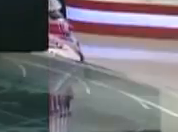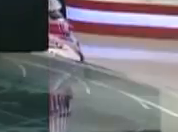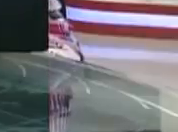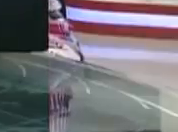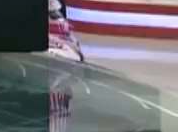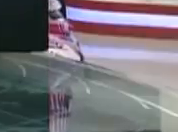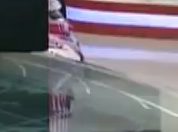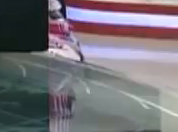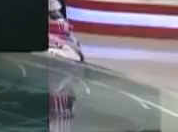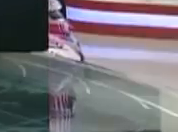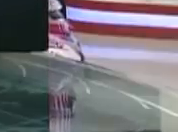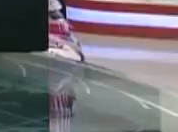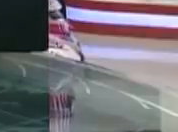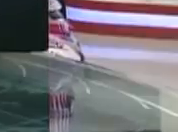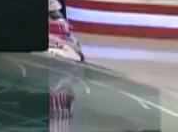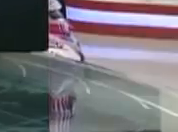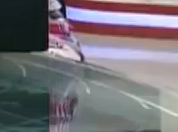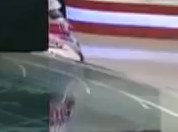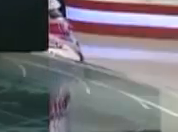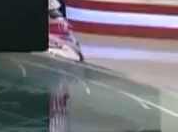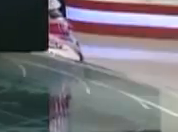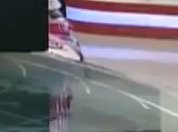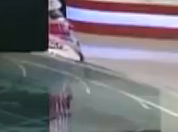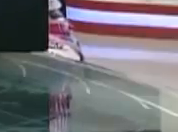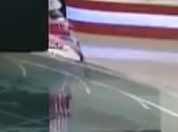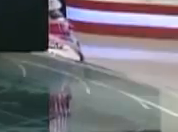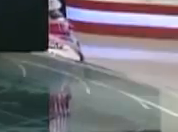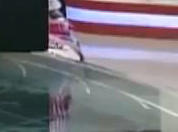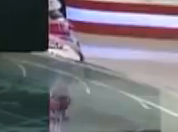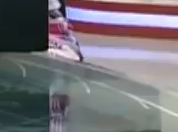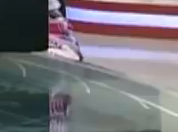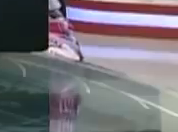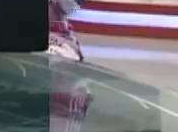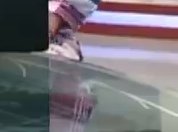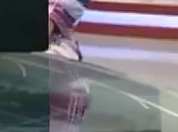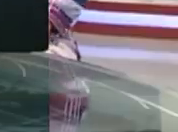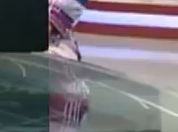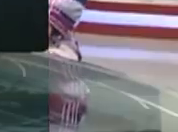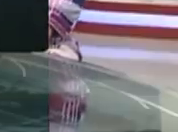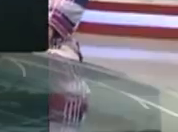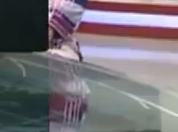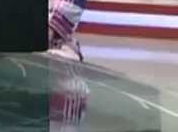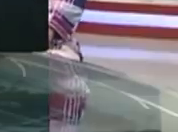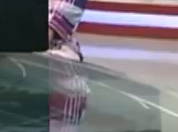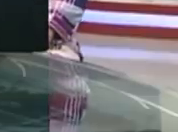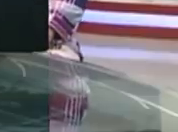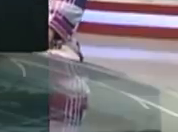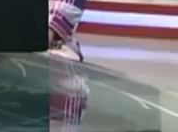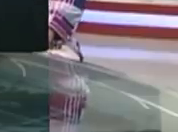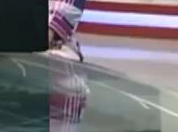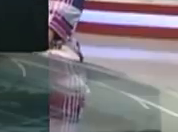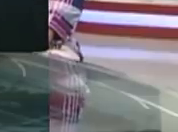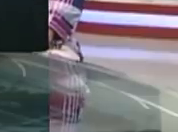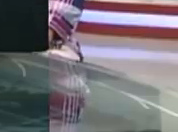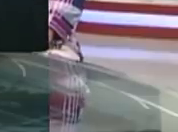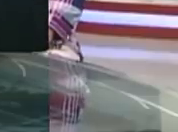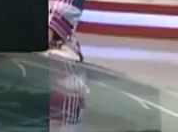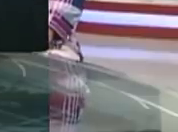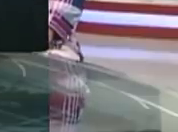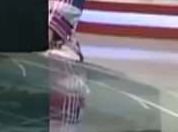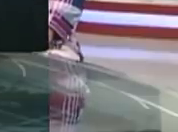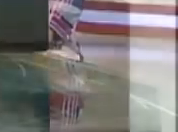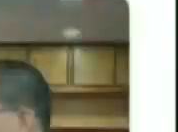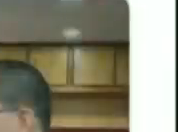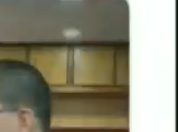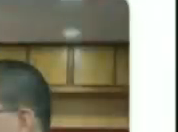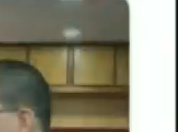la institucionalidad de nuestra patria. Precisamente sobre este tema vamos a revisar la cuenta en la red social Twitter del canciller de la